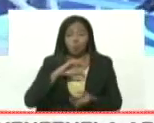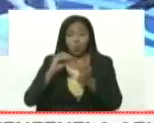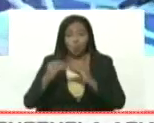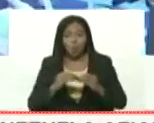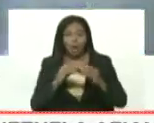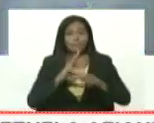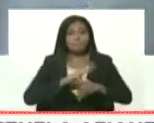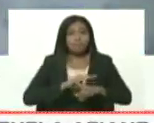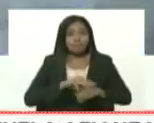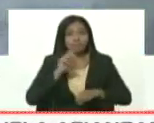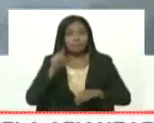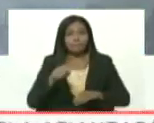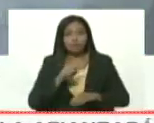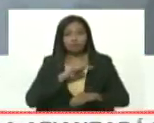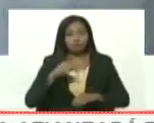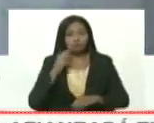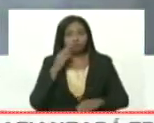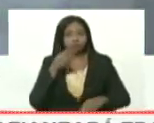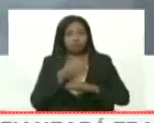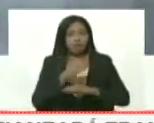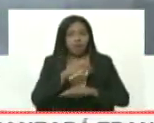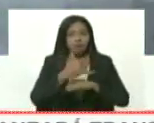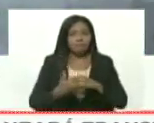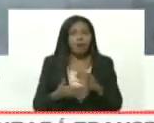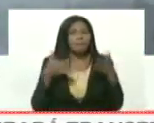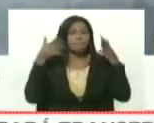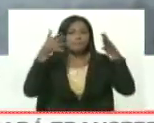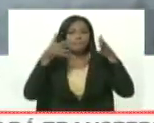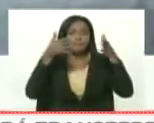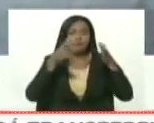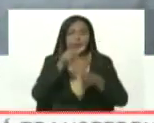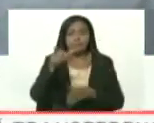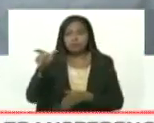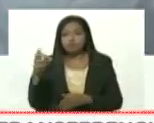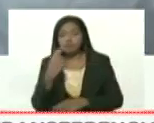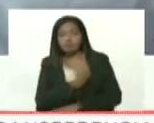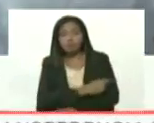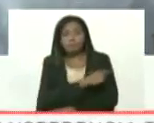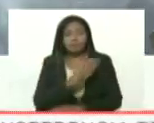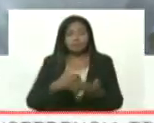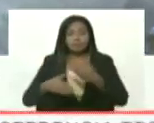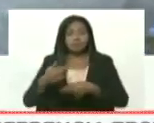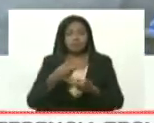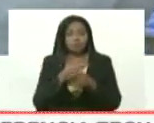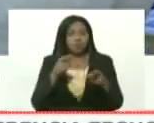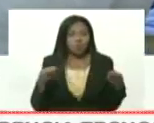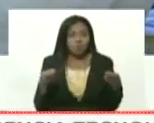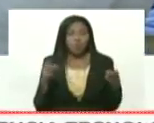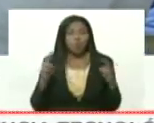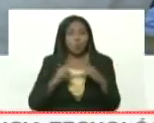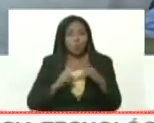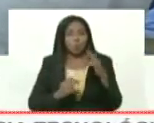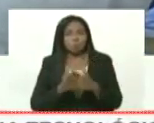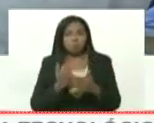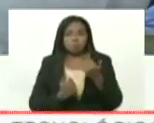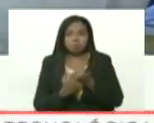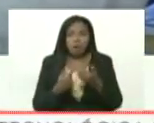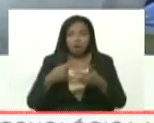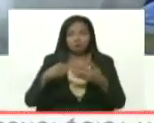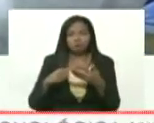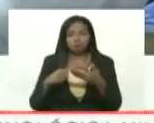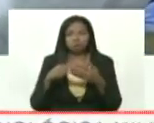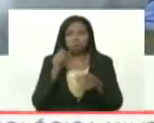equipos médicos, también estamos llevando el plan de formación al personal del Hospital de Servicios Generales con conocimientos básicos en